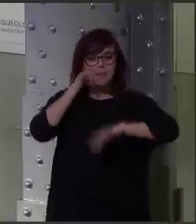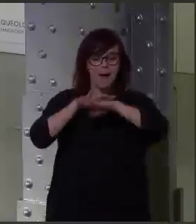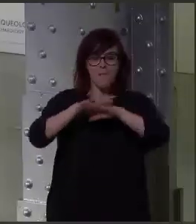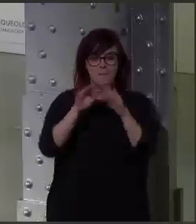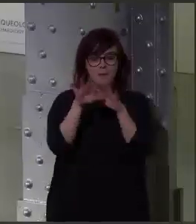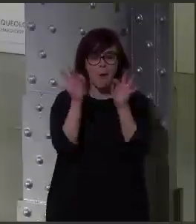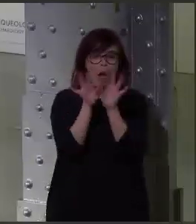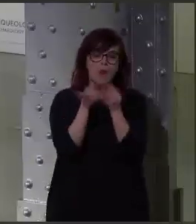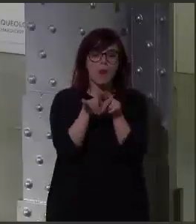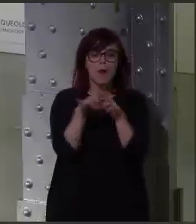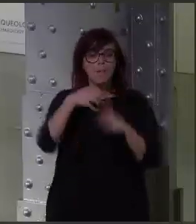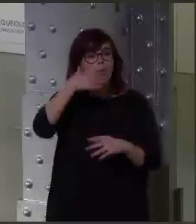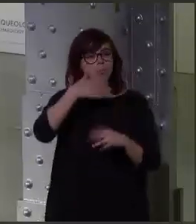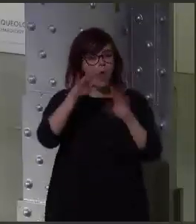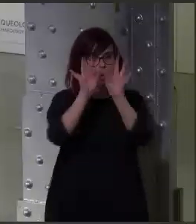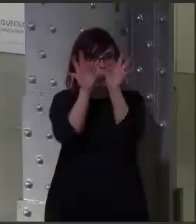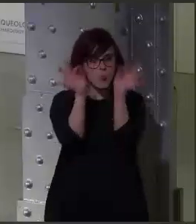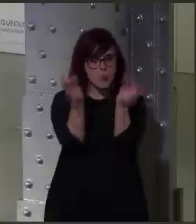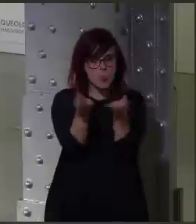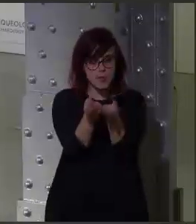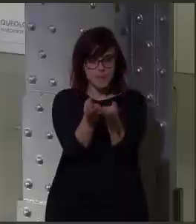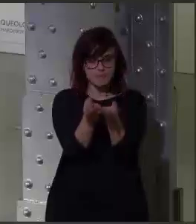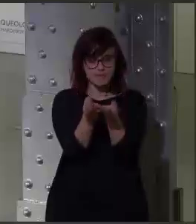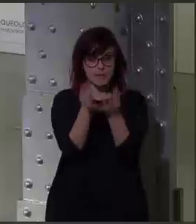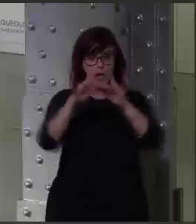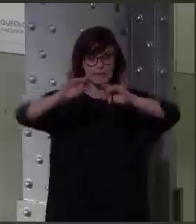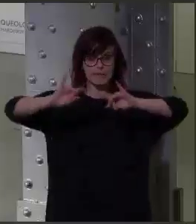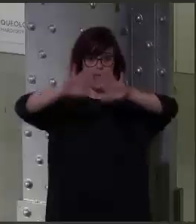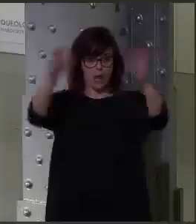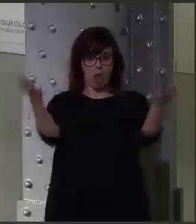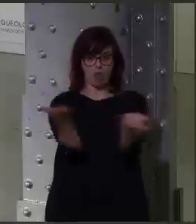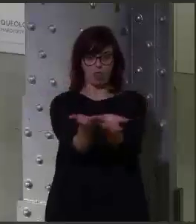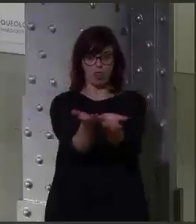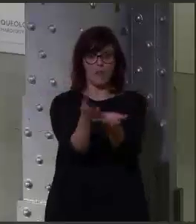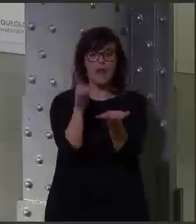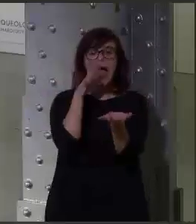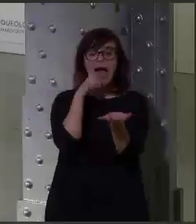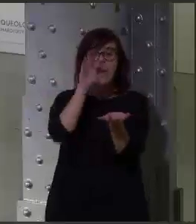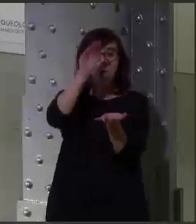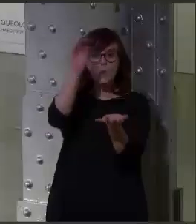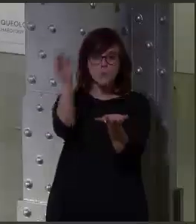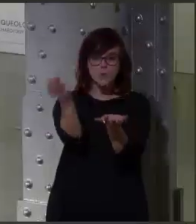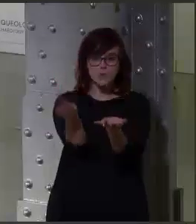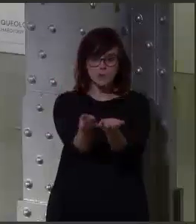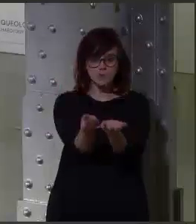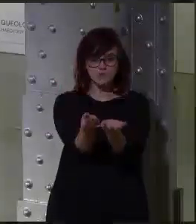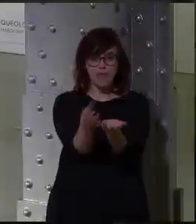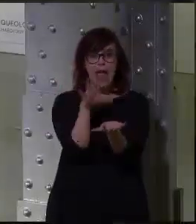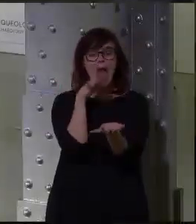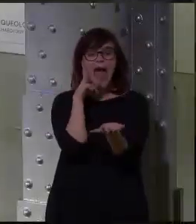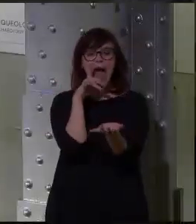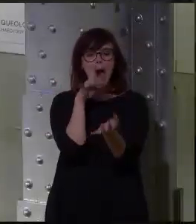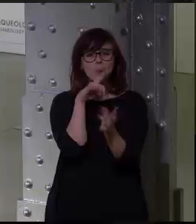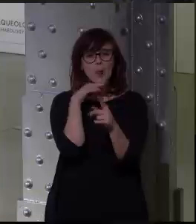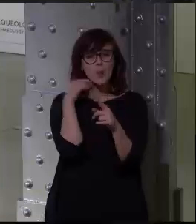una delgada, una finísima capa de agua que envuelve a la Tierra. La siguiente, más pequeña, es el agua dulce. Esa